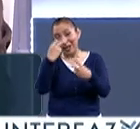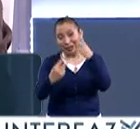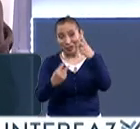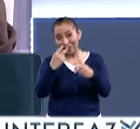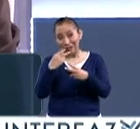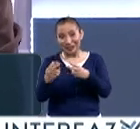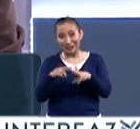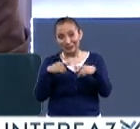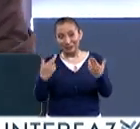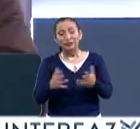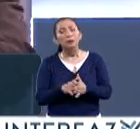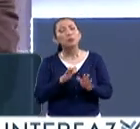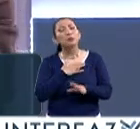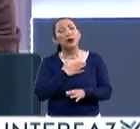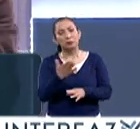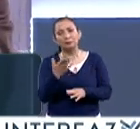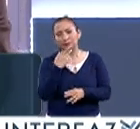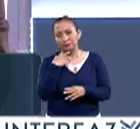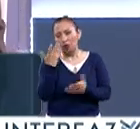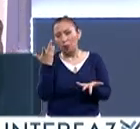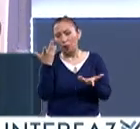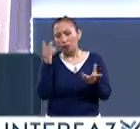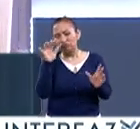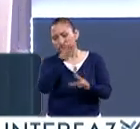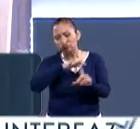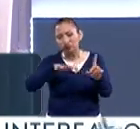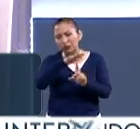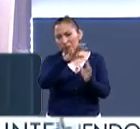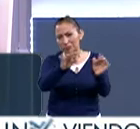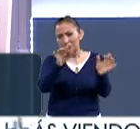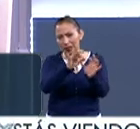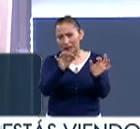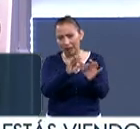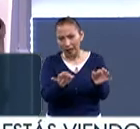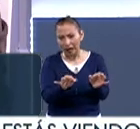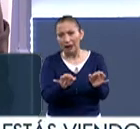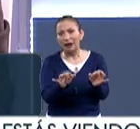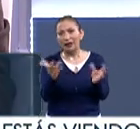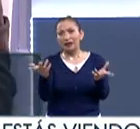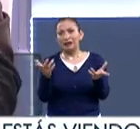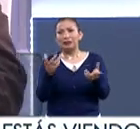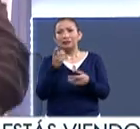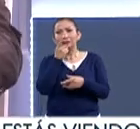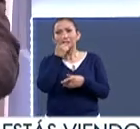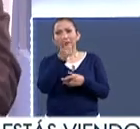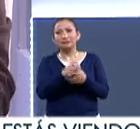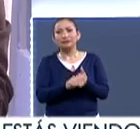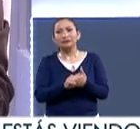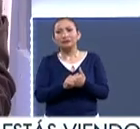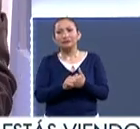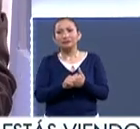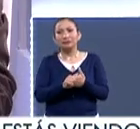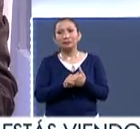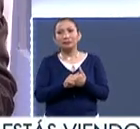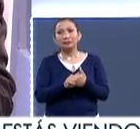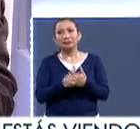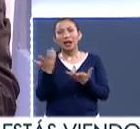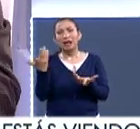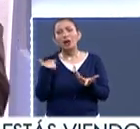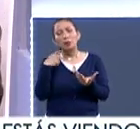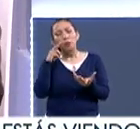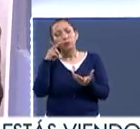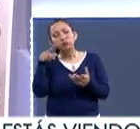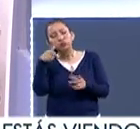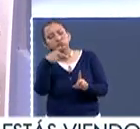esta revista. Pues bueno, quisiera entrar en contexto para decir y